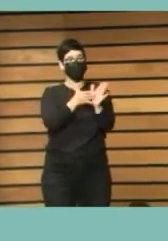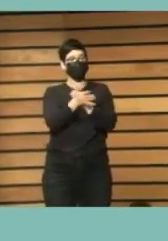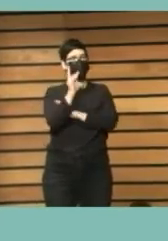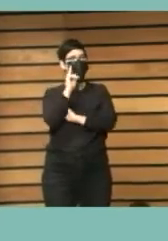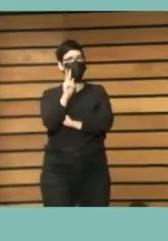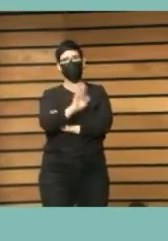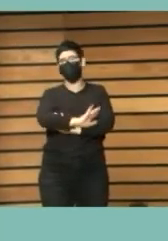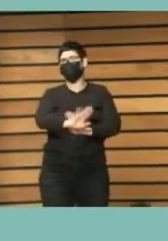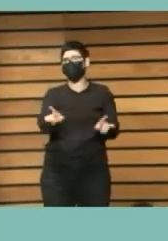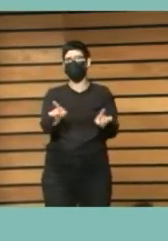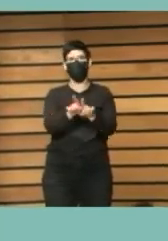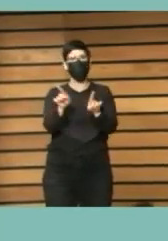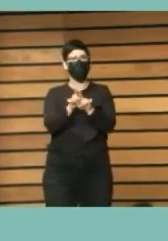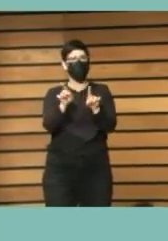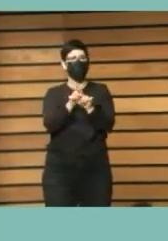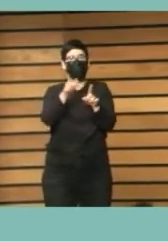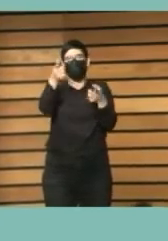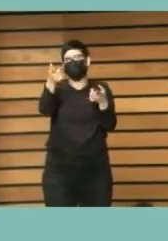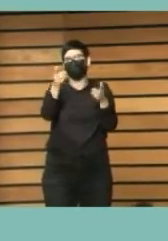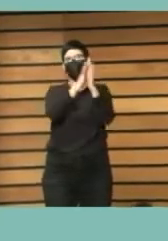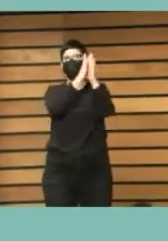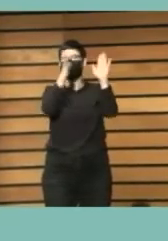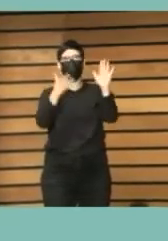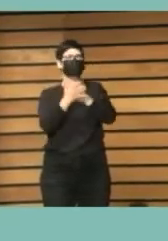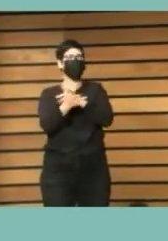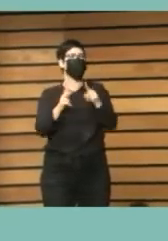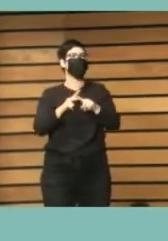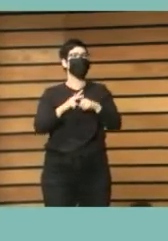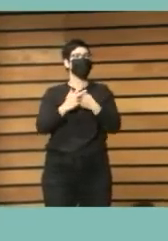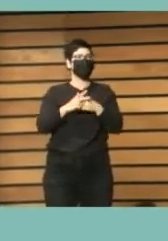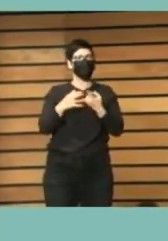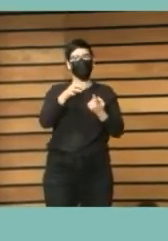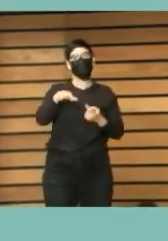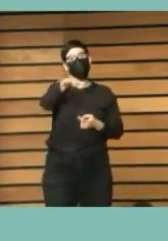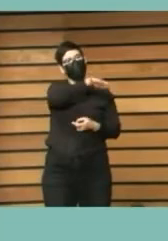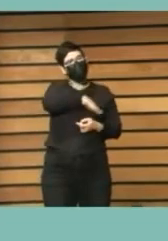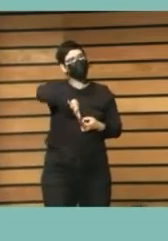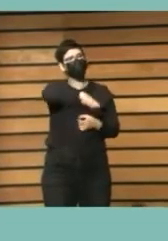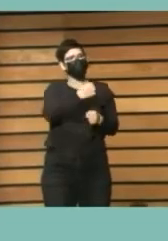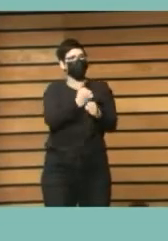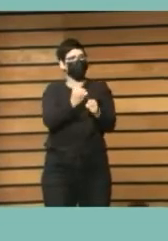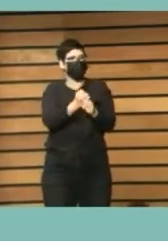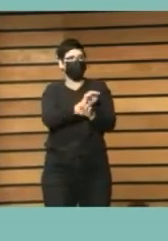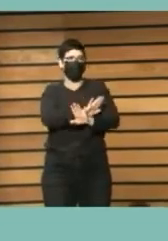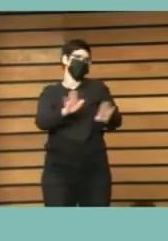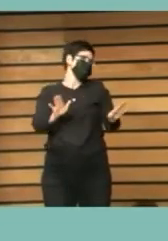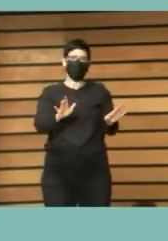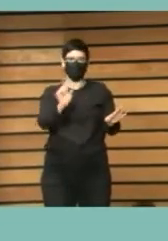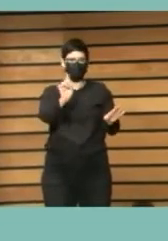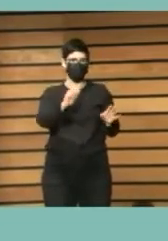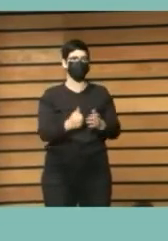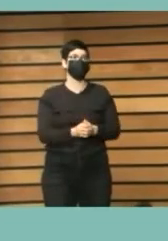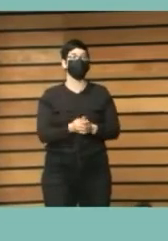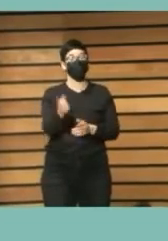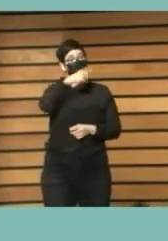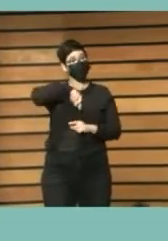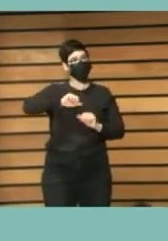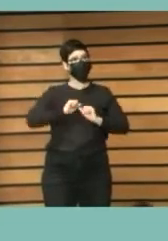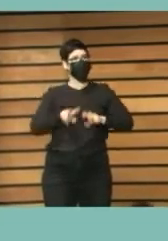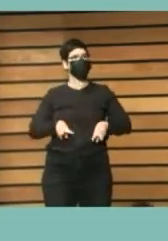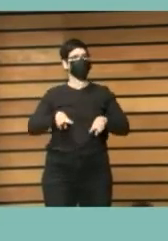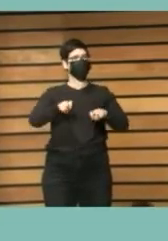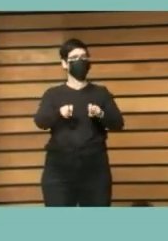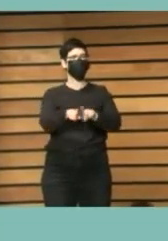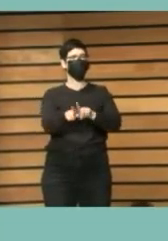bibliotecas como un herramienta digamos un espacio para trabajar los ODS para nosotros desde el inicio ha sido un